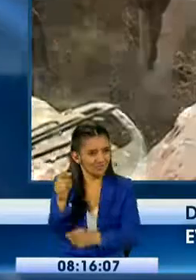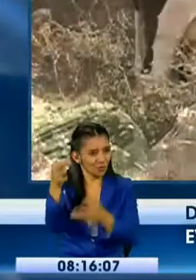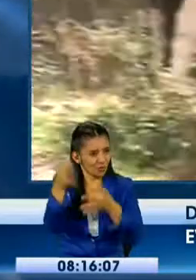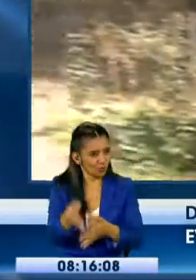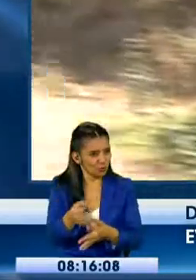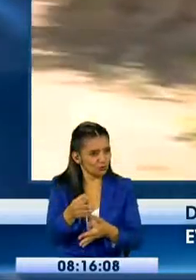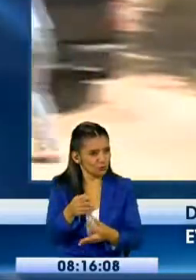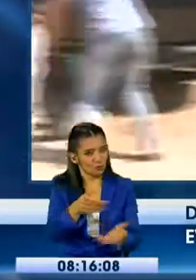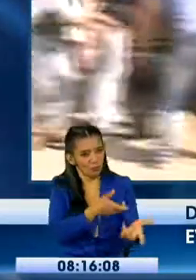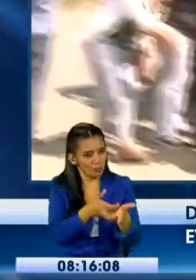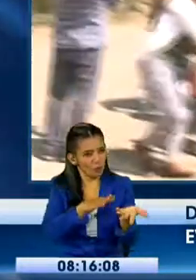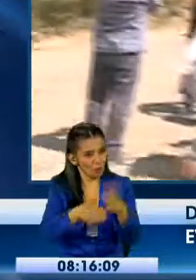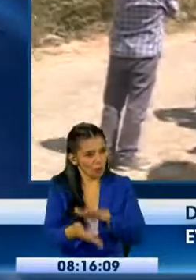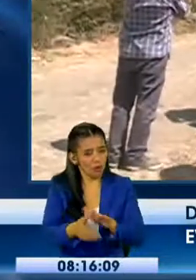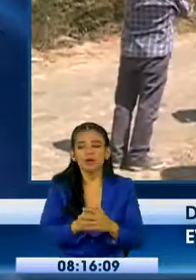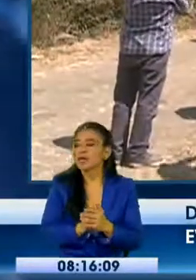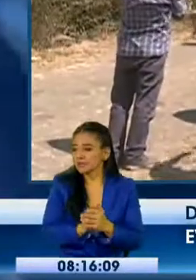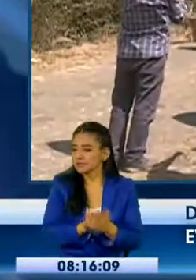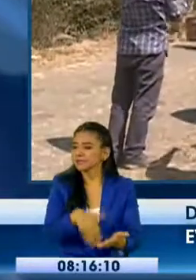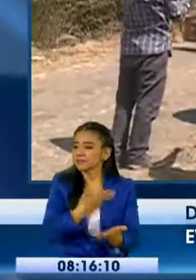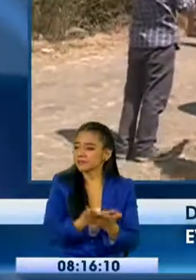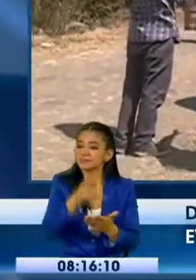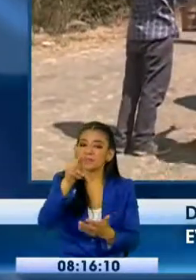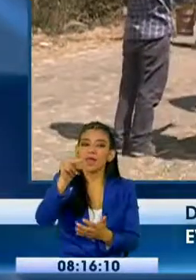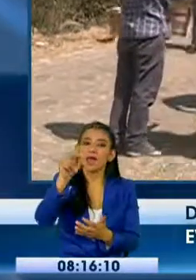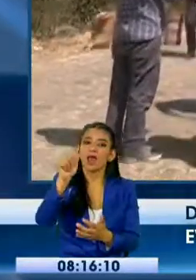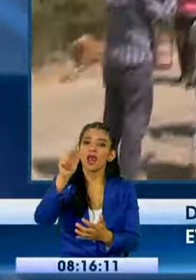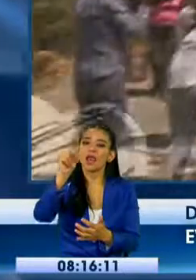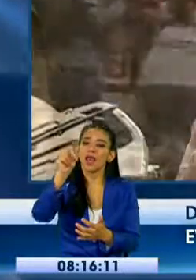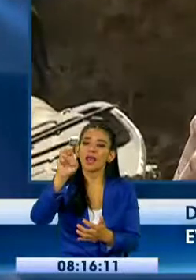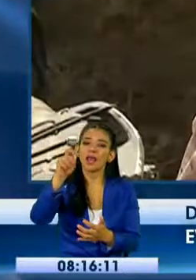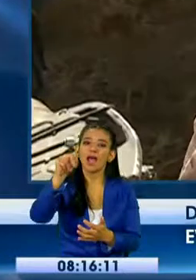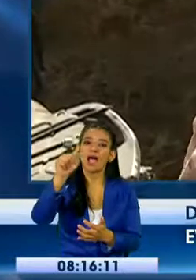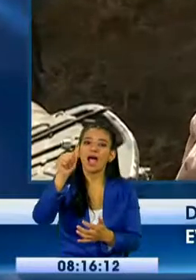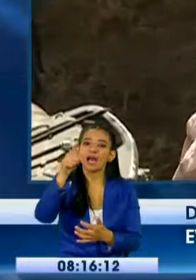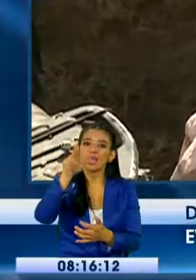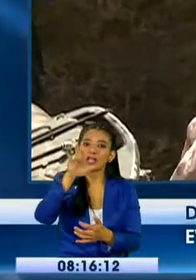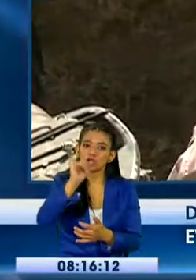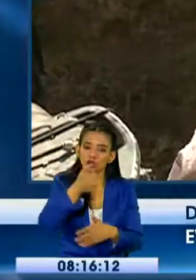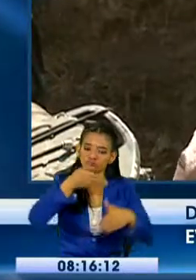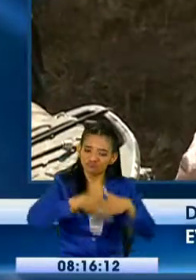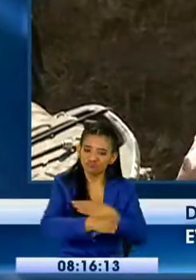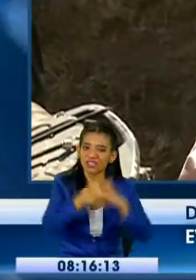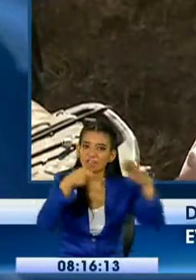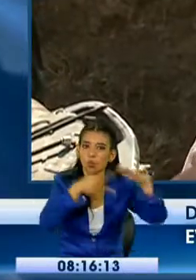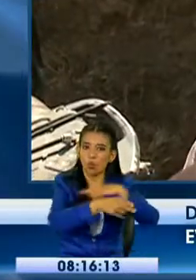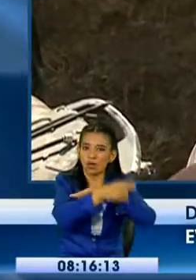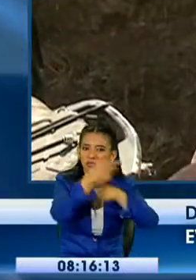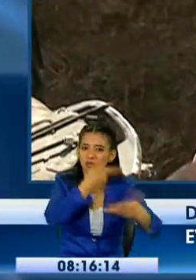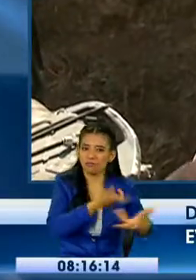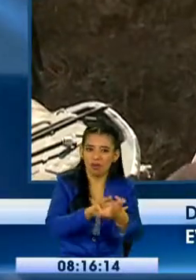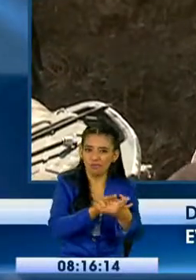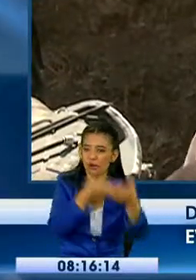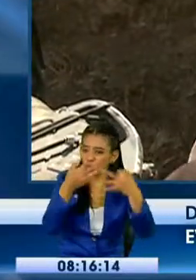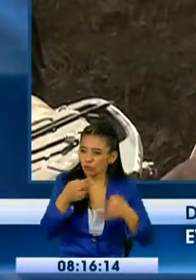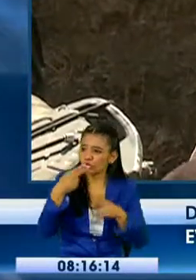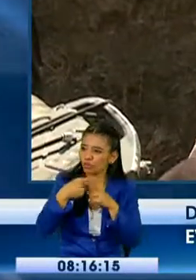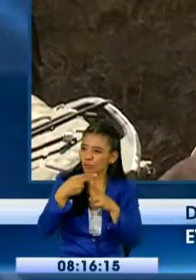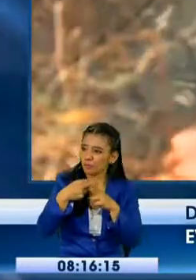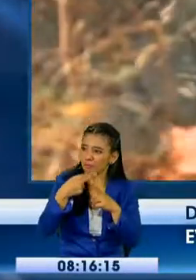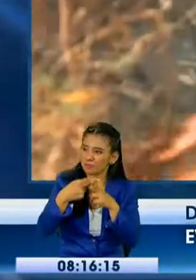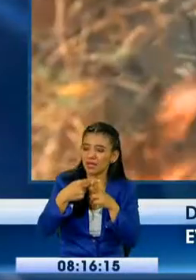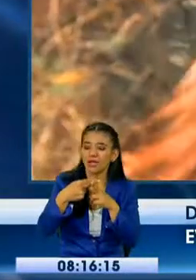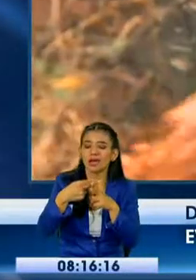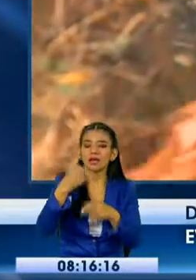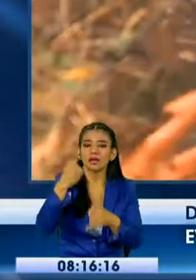Sí. Vamos de aquí a Nanegalito. Se va a inaugurar la estación de bomberos de allá, que va a llevar el nombre de nuestro héroe, del subteniente